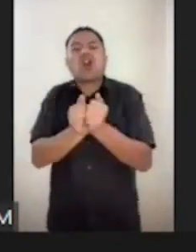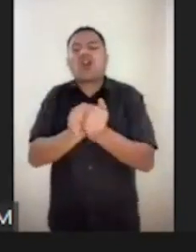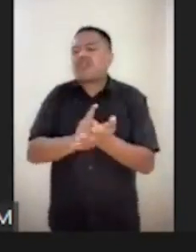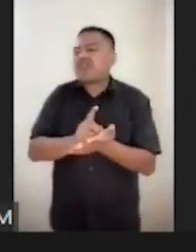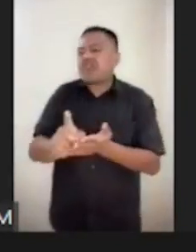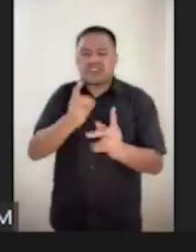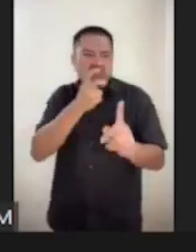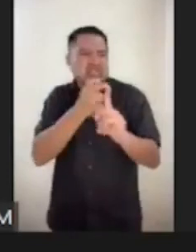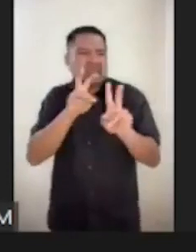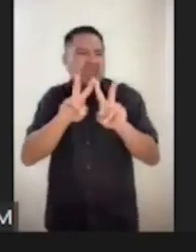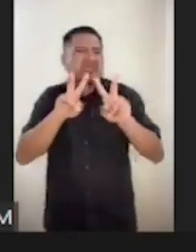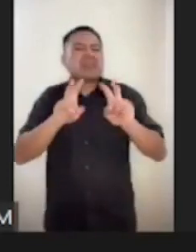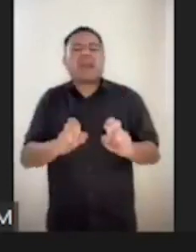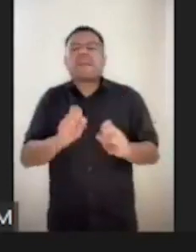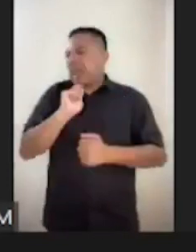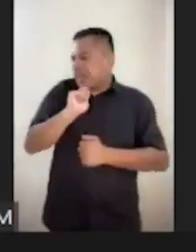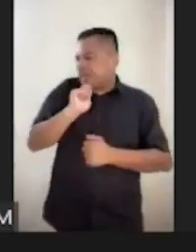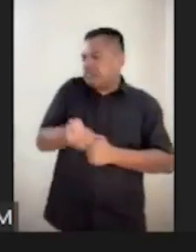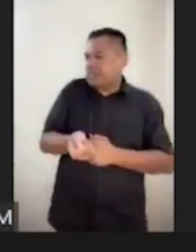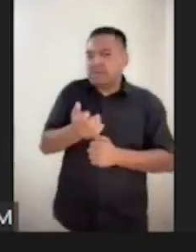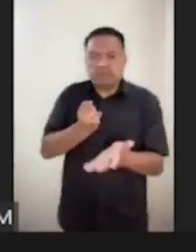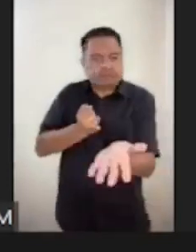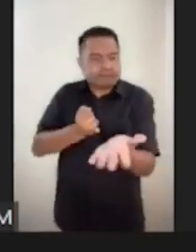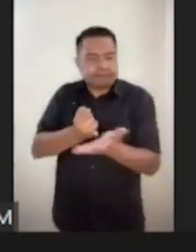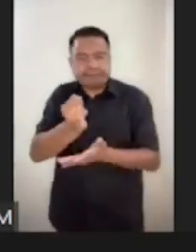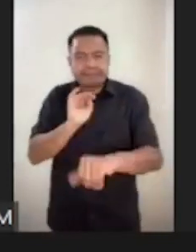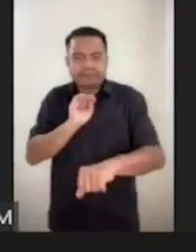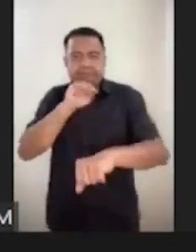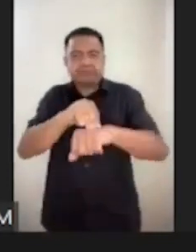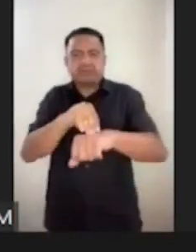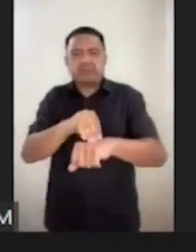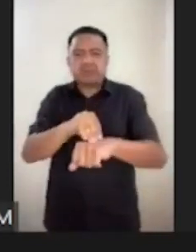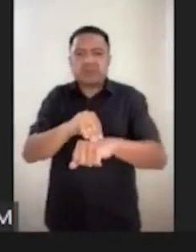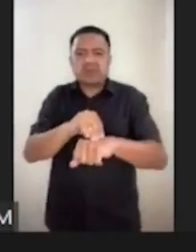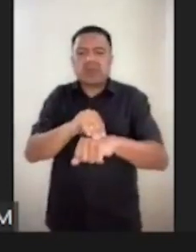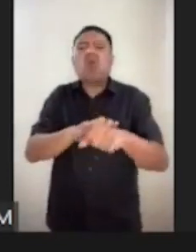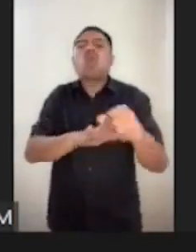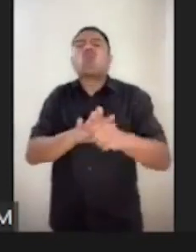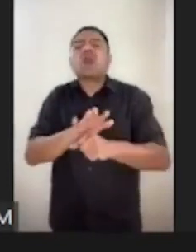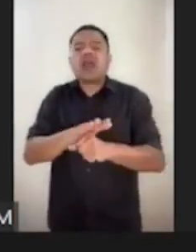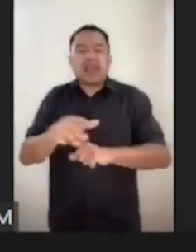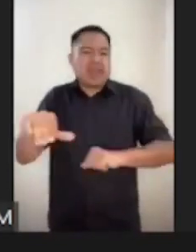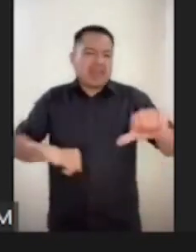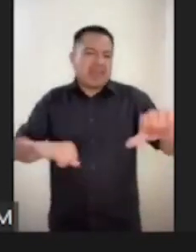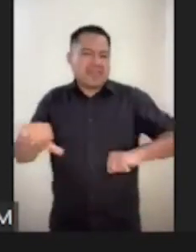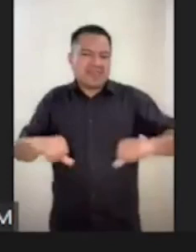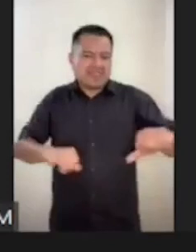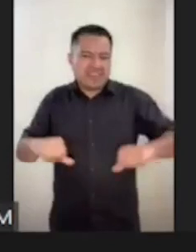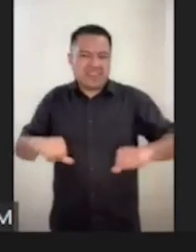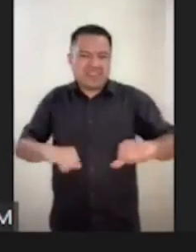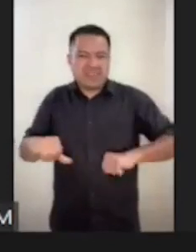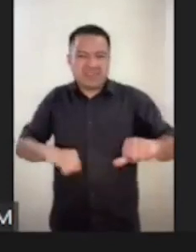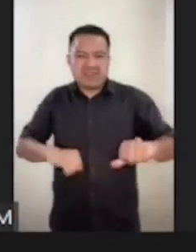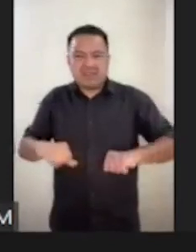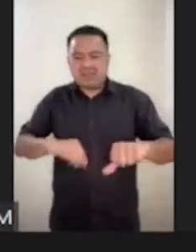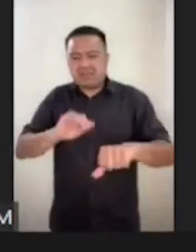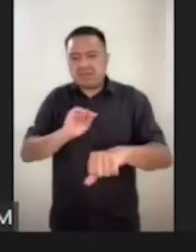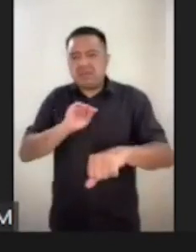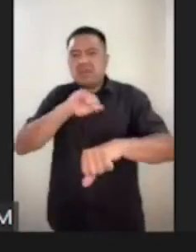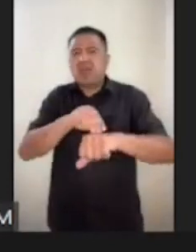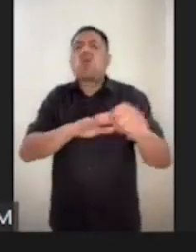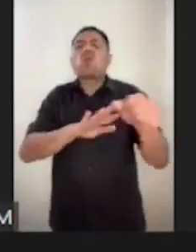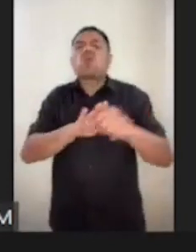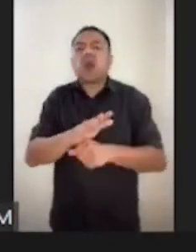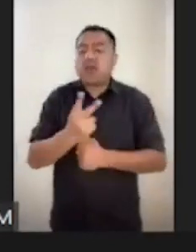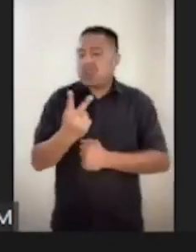asunto consiste en determinar, a la luz de un ejercicio de ponderación, cuál de los